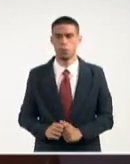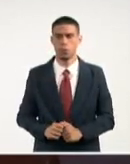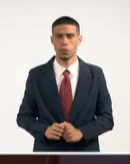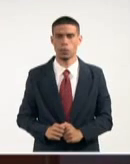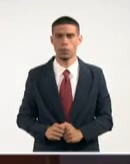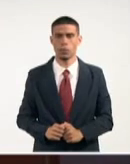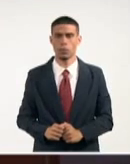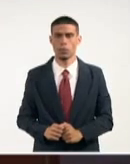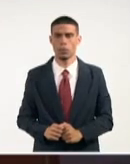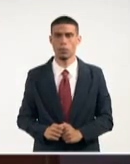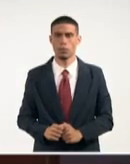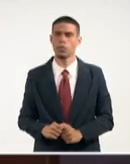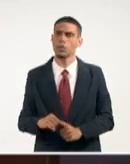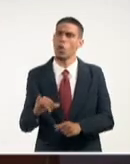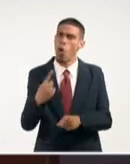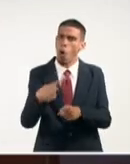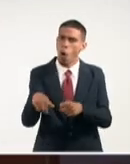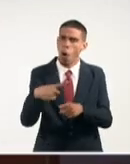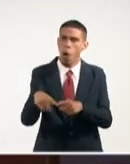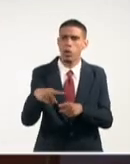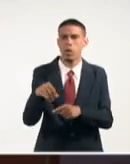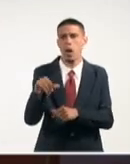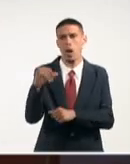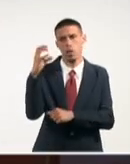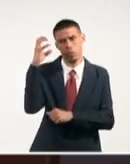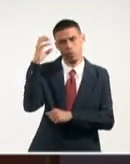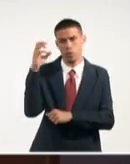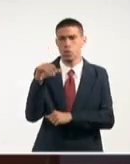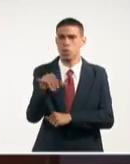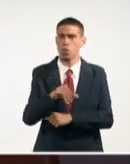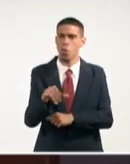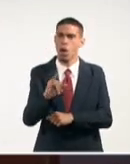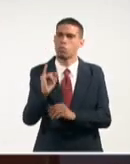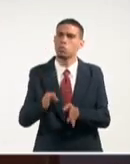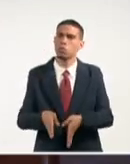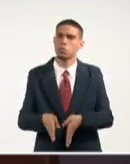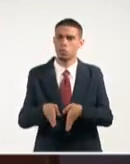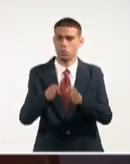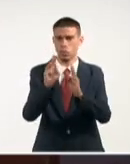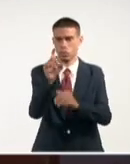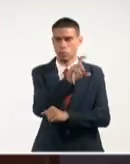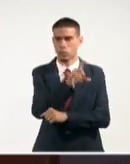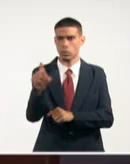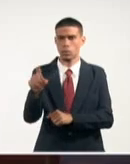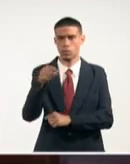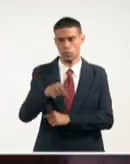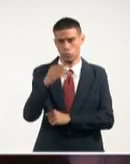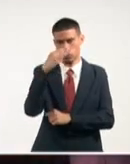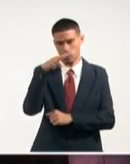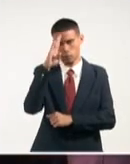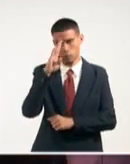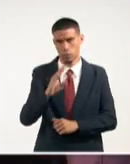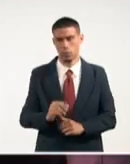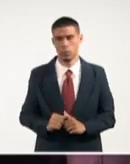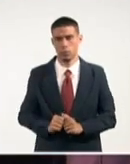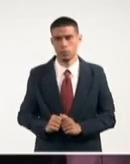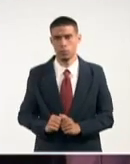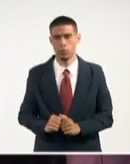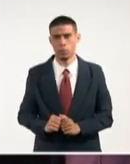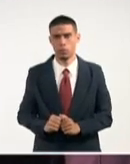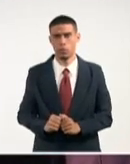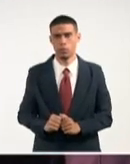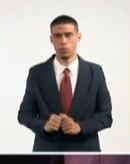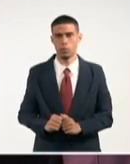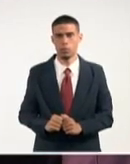las demás organizaciones e instituciones de nuestra sociedad, desde